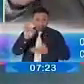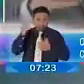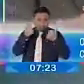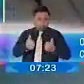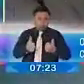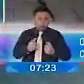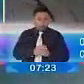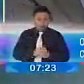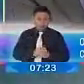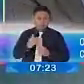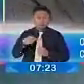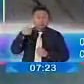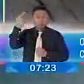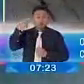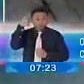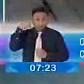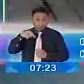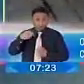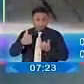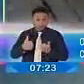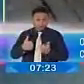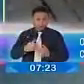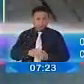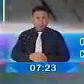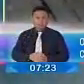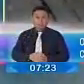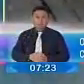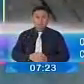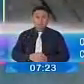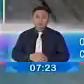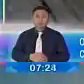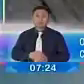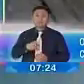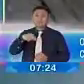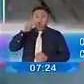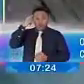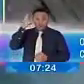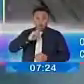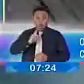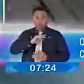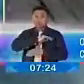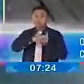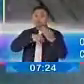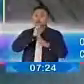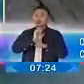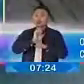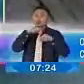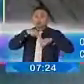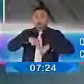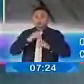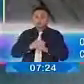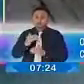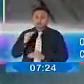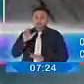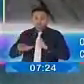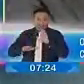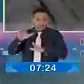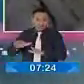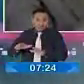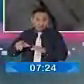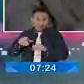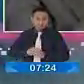y un buen legado para el siguiente gobierno? Yo creo que es el legado para el país, yo creo que es un legado histórico. Avanzamos, y en